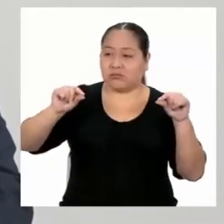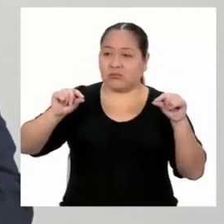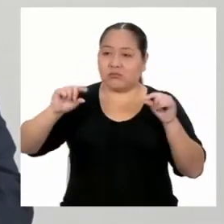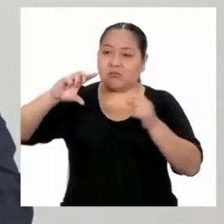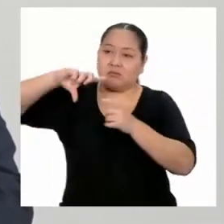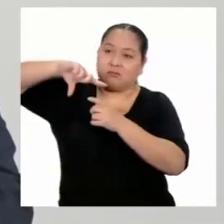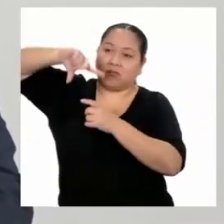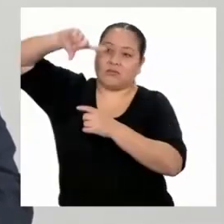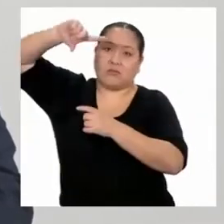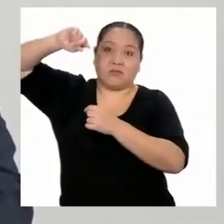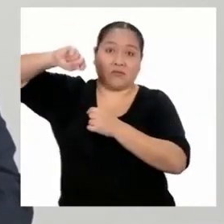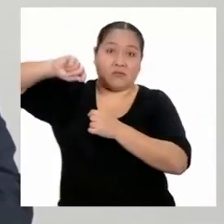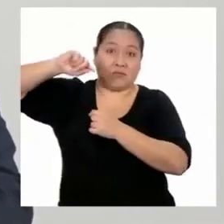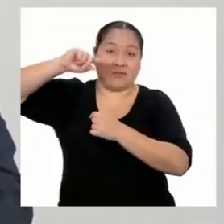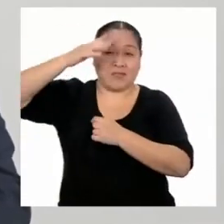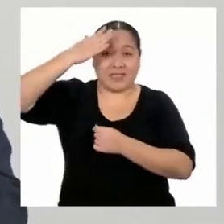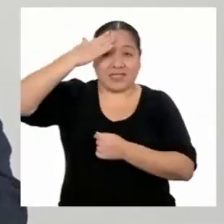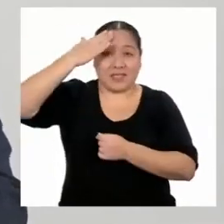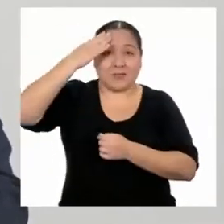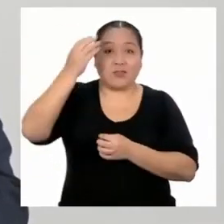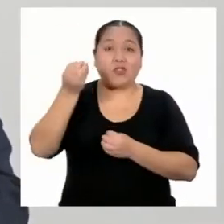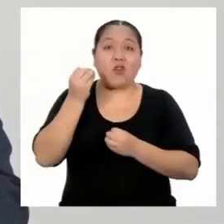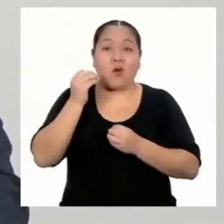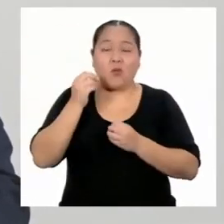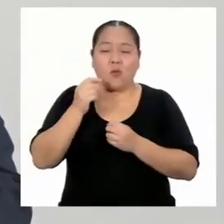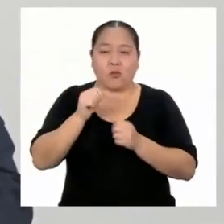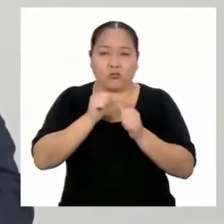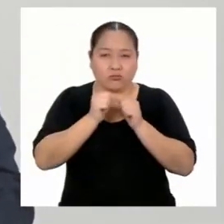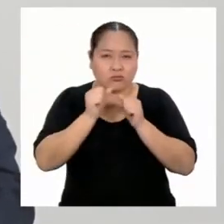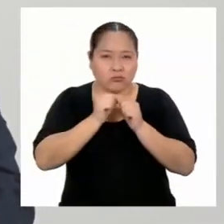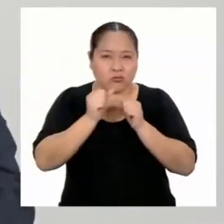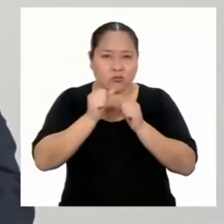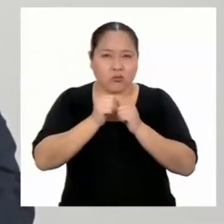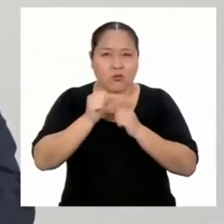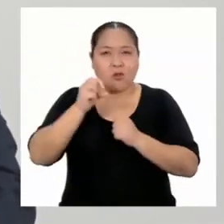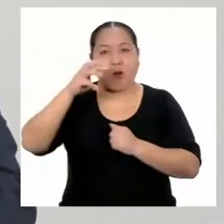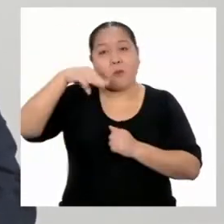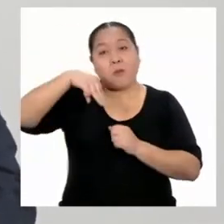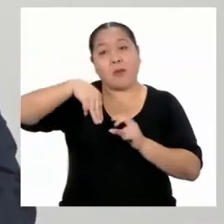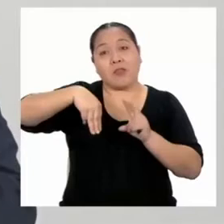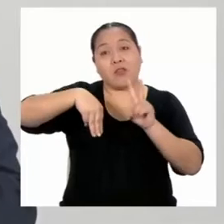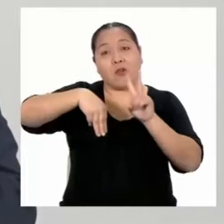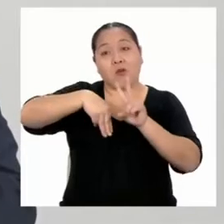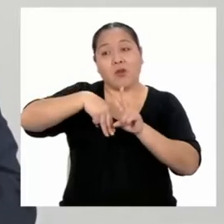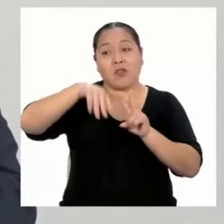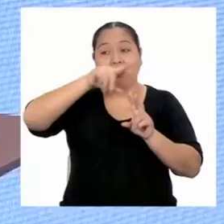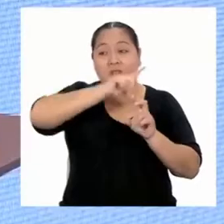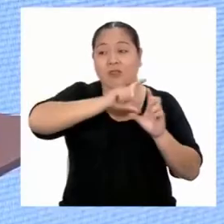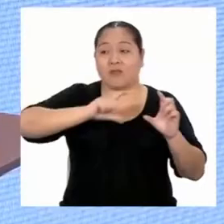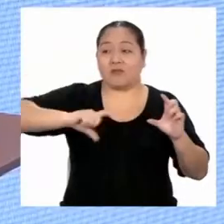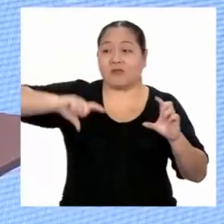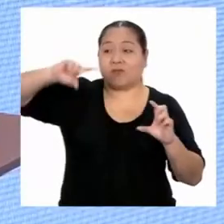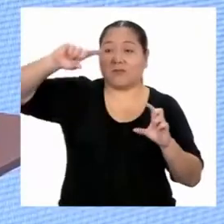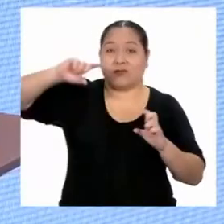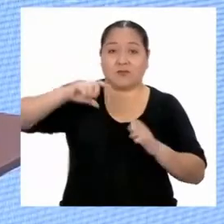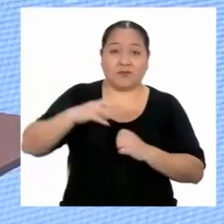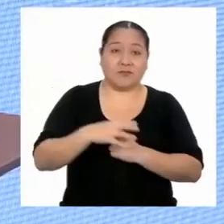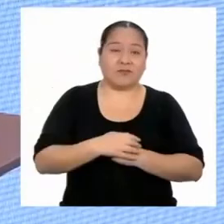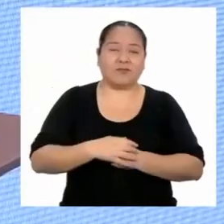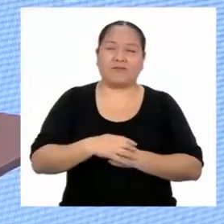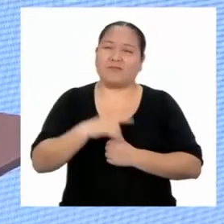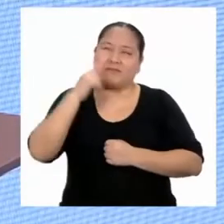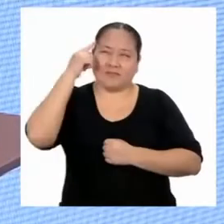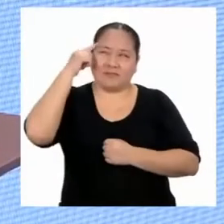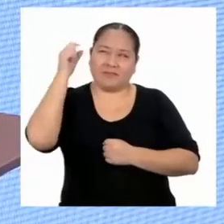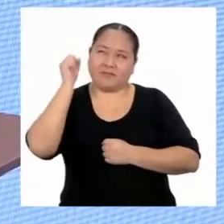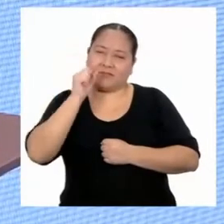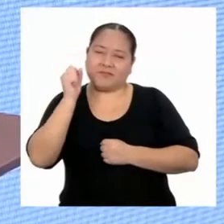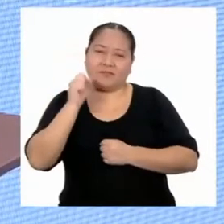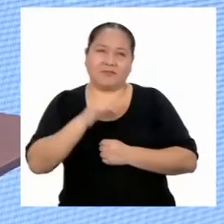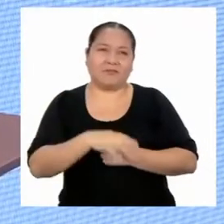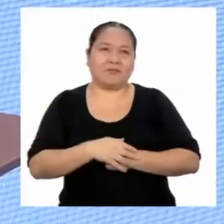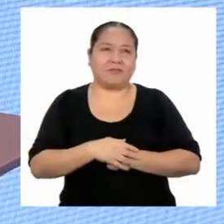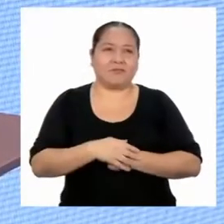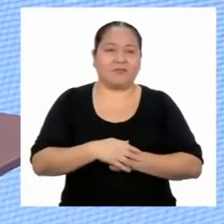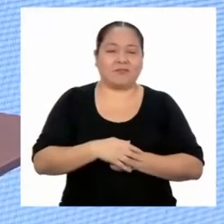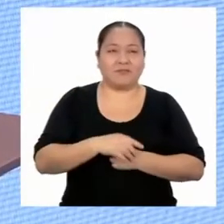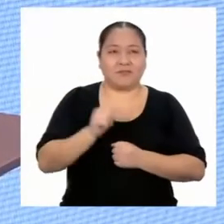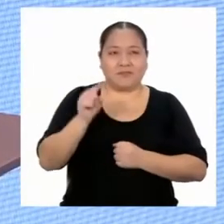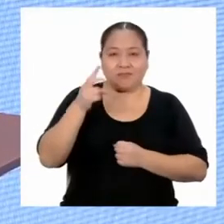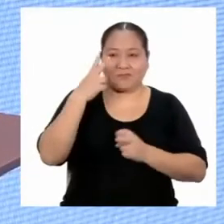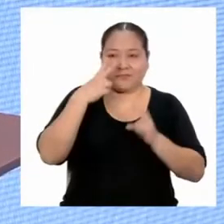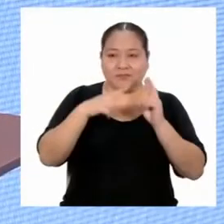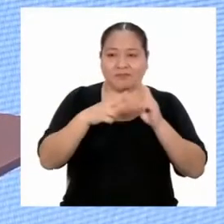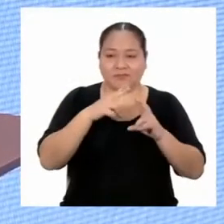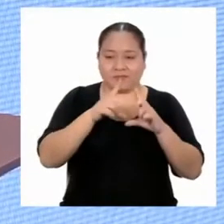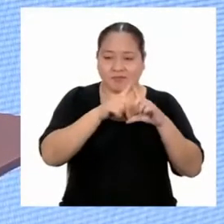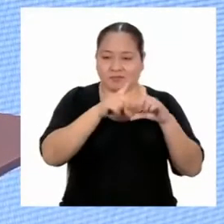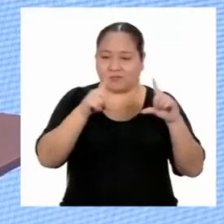podríamos calcular el valor en metros cuadrados del área de la vivienda? Creo que sí. Si calculamos las áreas